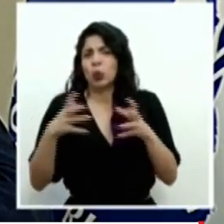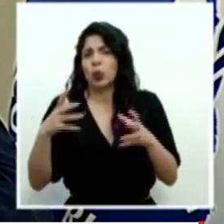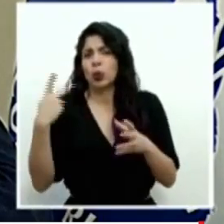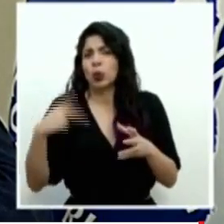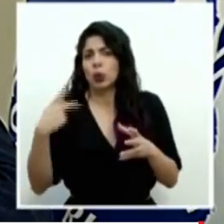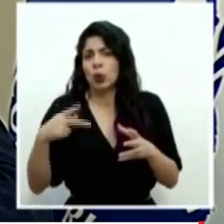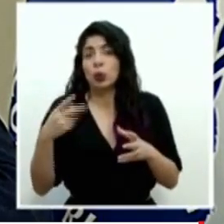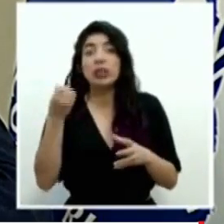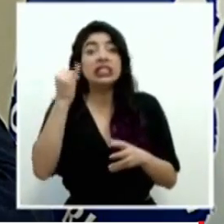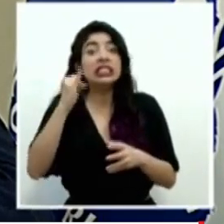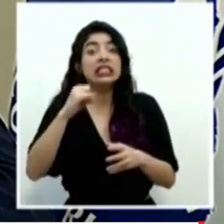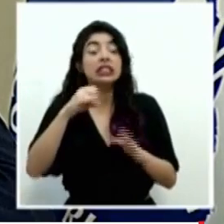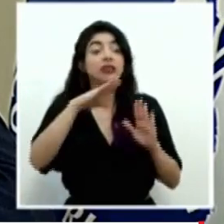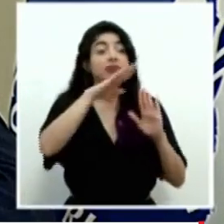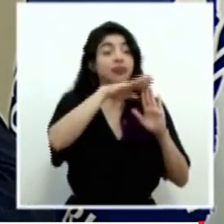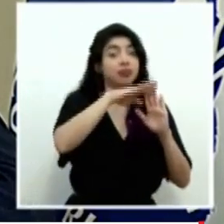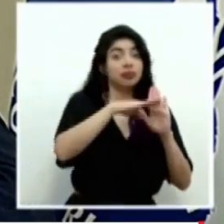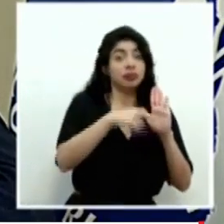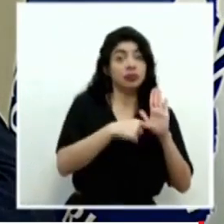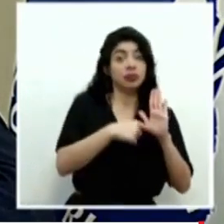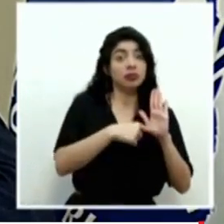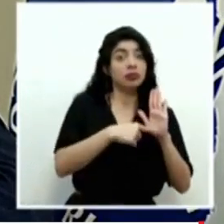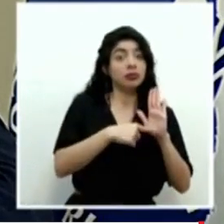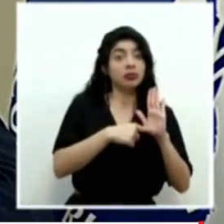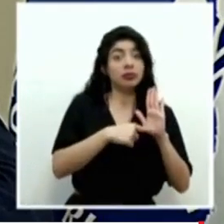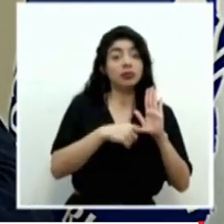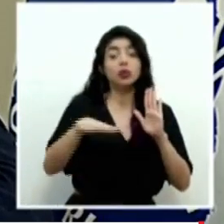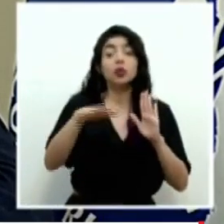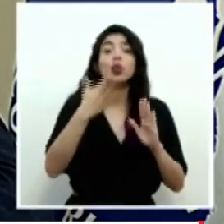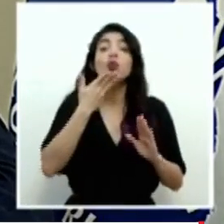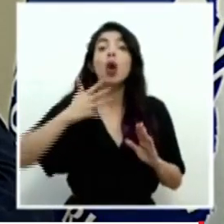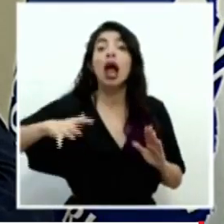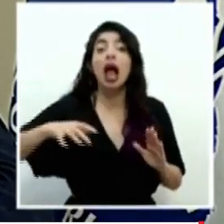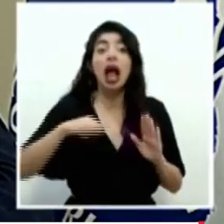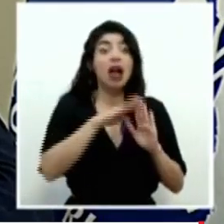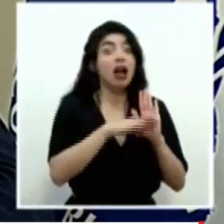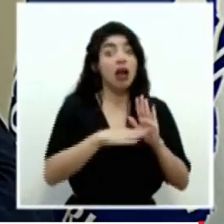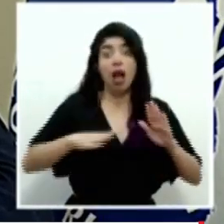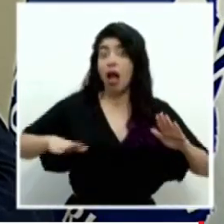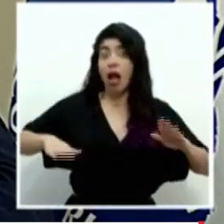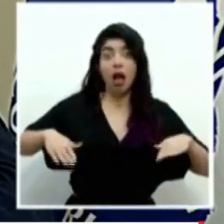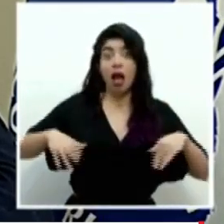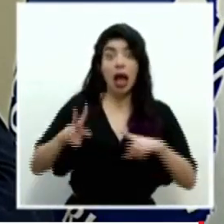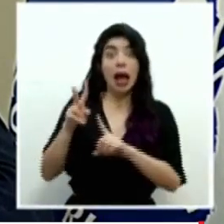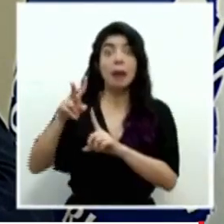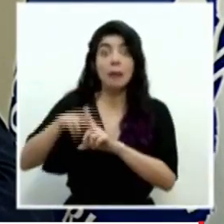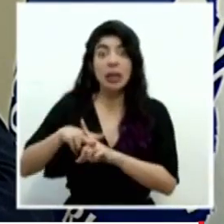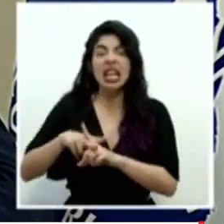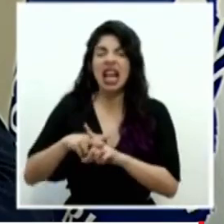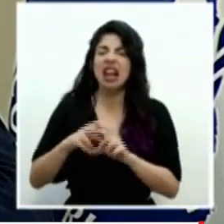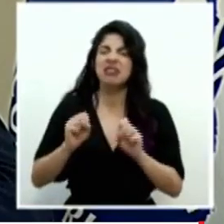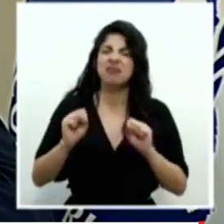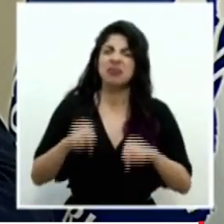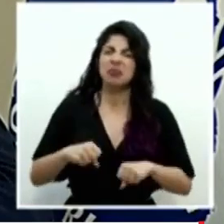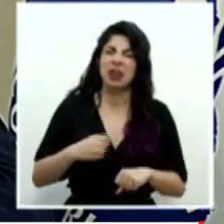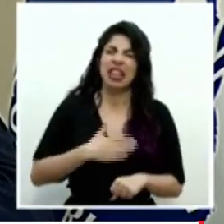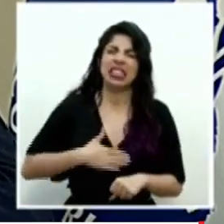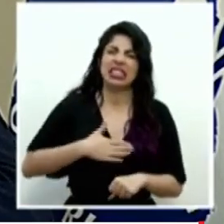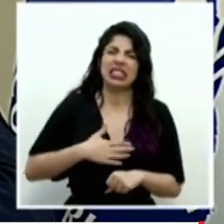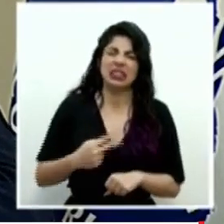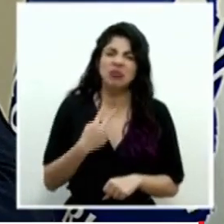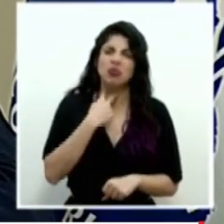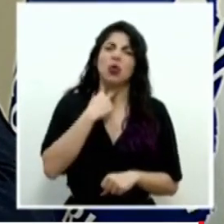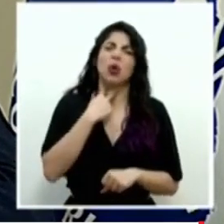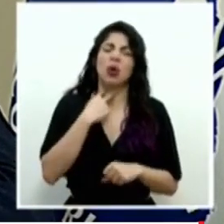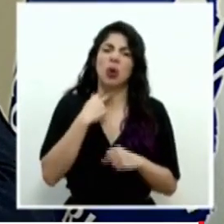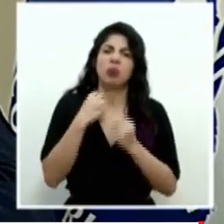que si no hacemos medidas en las zonas naranjas, vamos a tener lamentablemente un